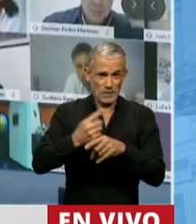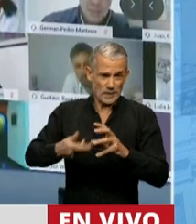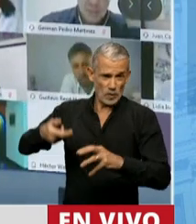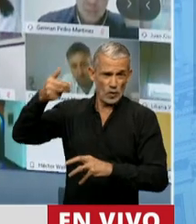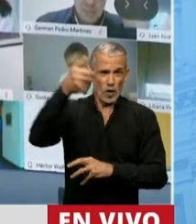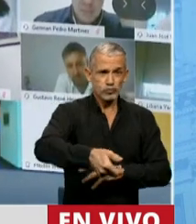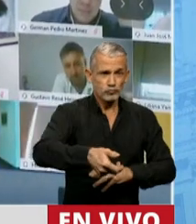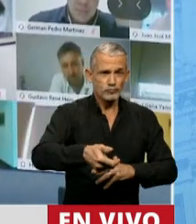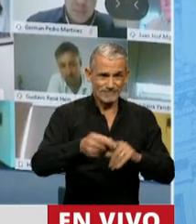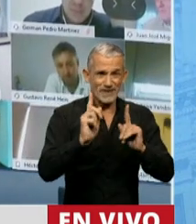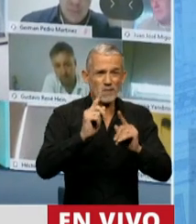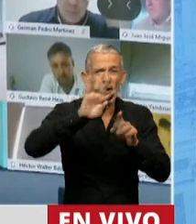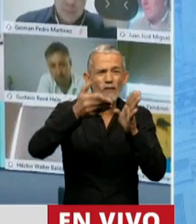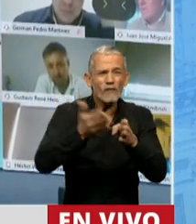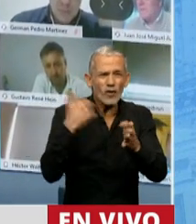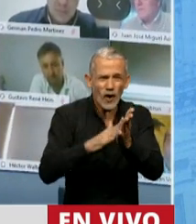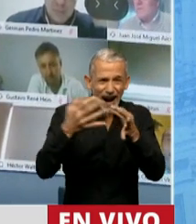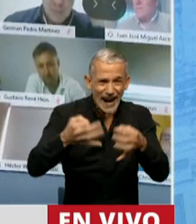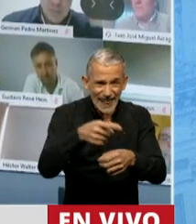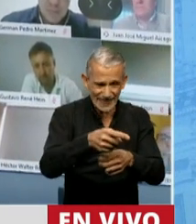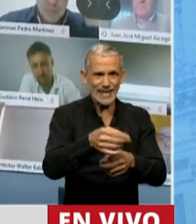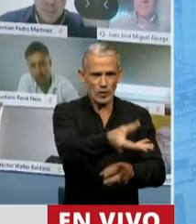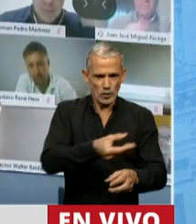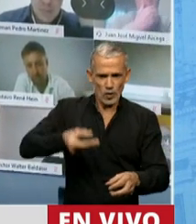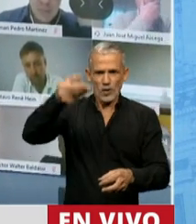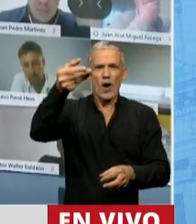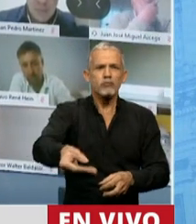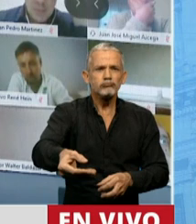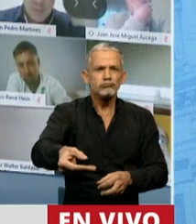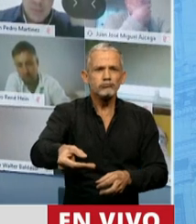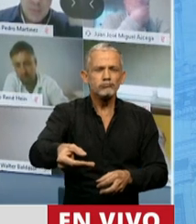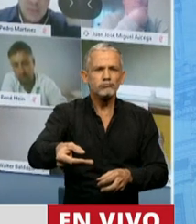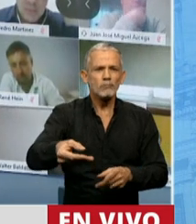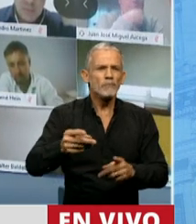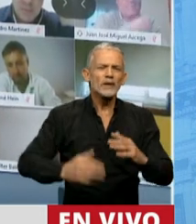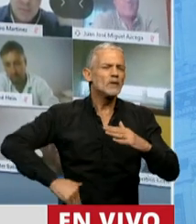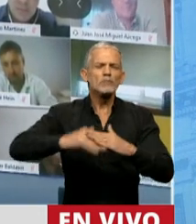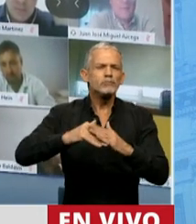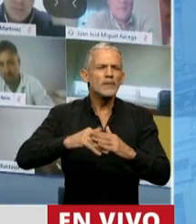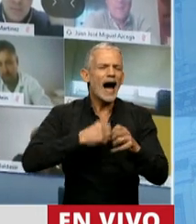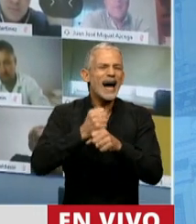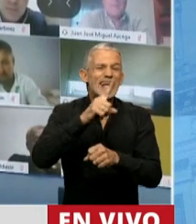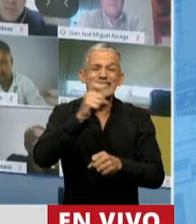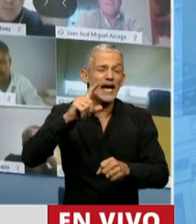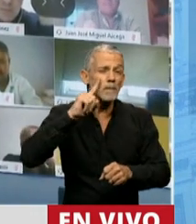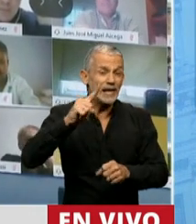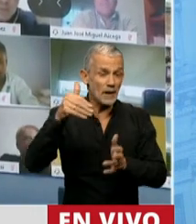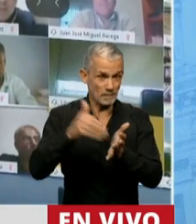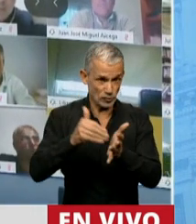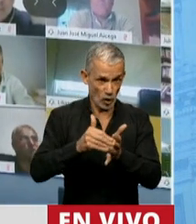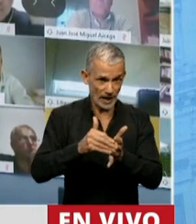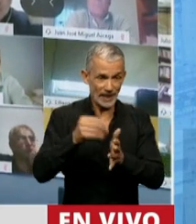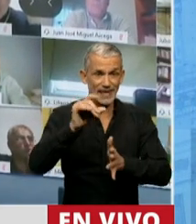a través del fondo de garantía de sustentabilidad que invertirá hasta la suma de peso 100000 millones de